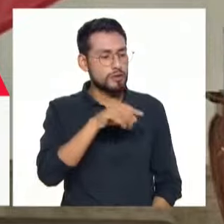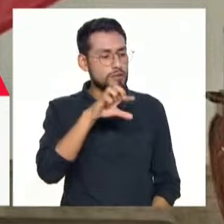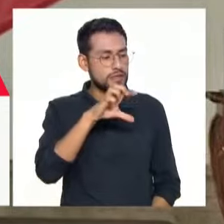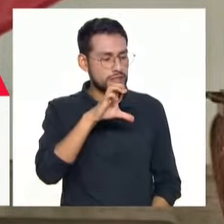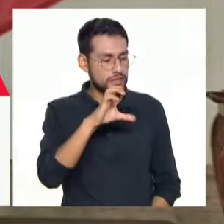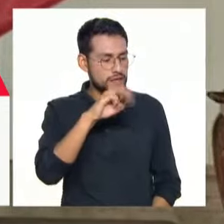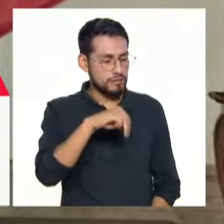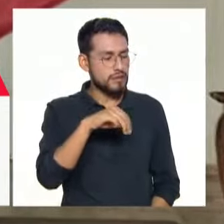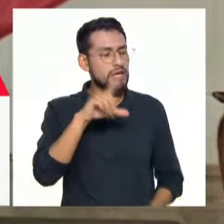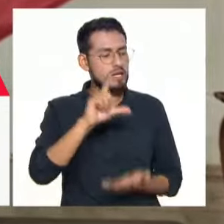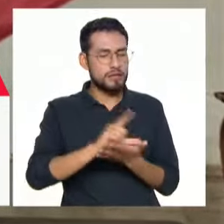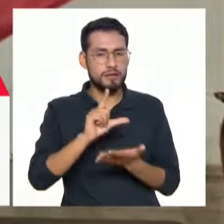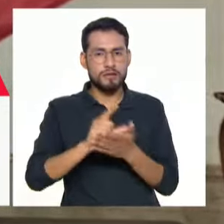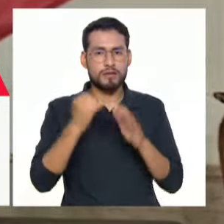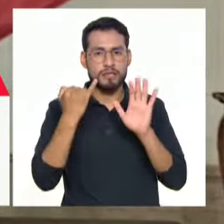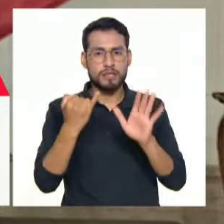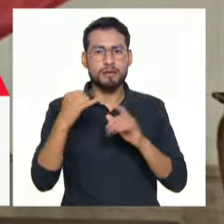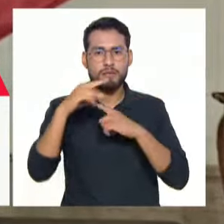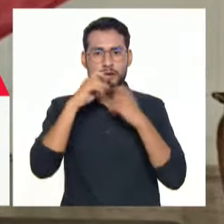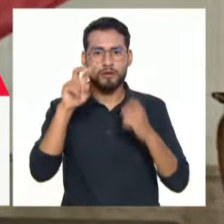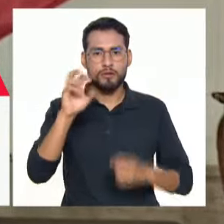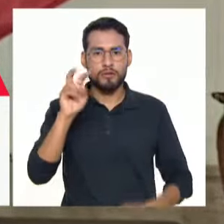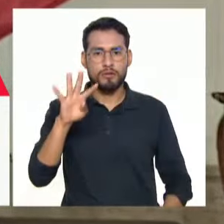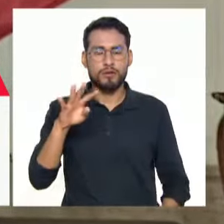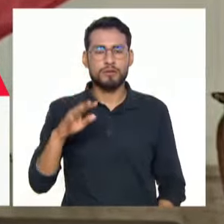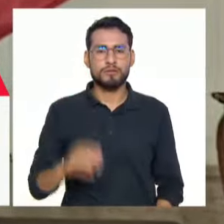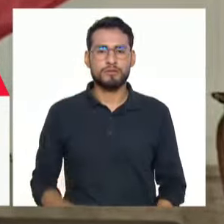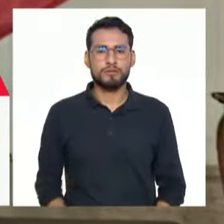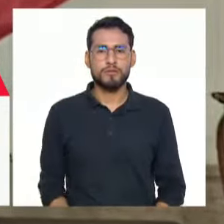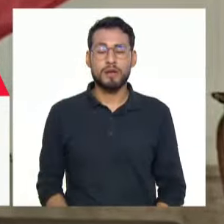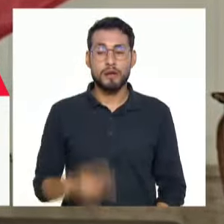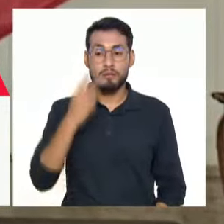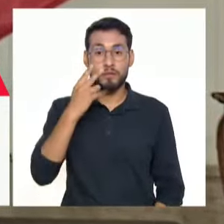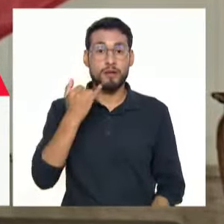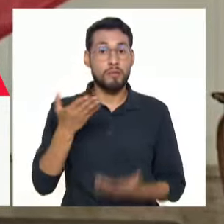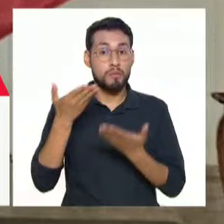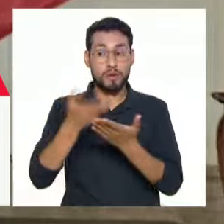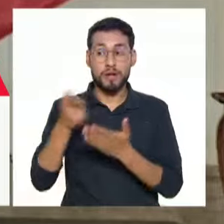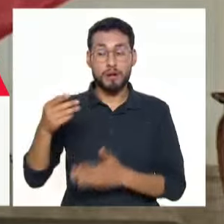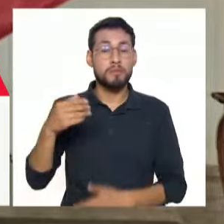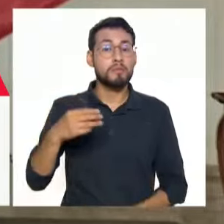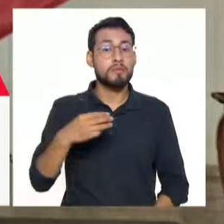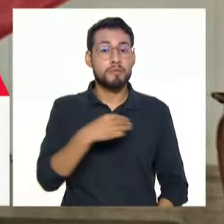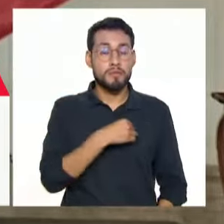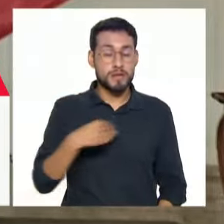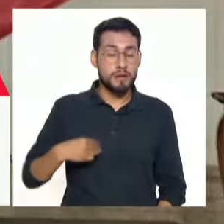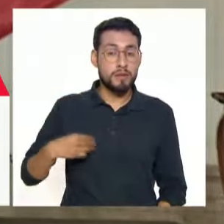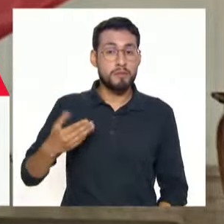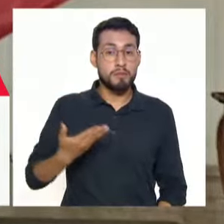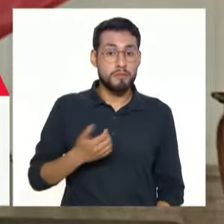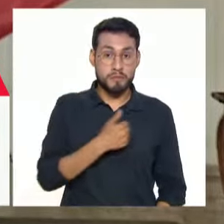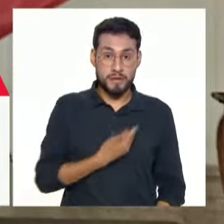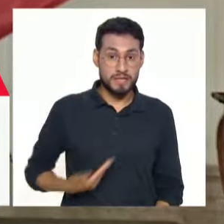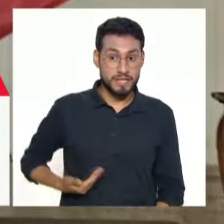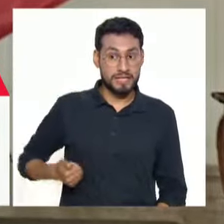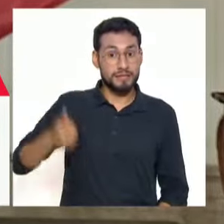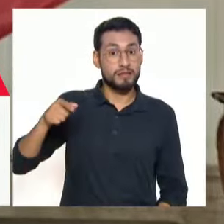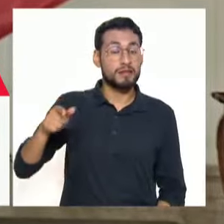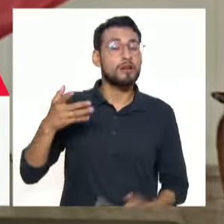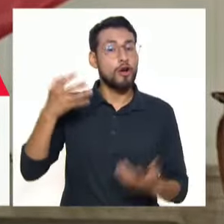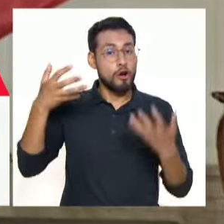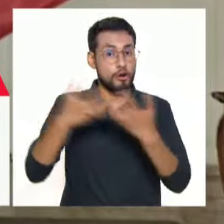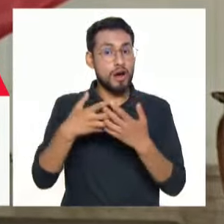068-2024-PCM. Lima, 6 de marzo de 2024. Vista la propuesta del señor presidente del Consejo de Ministros, de conformidad con el